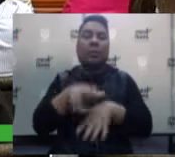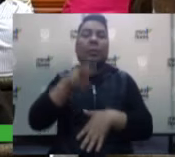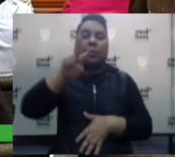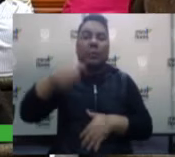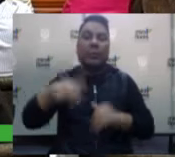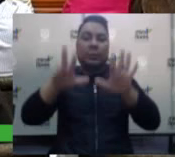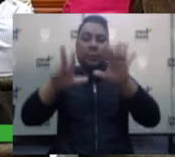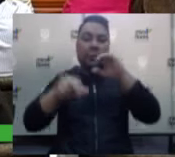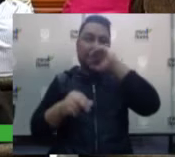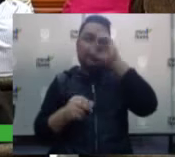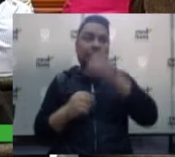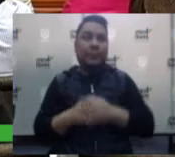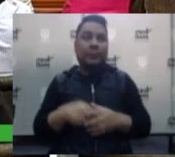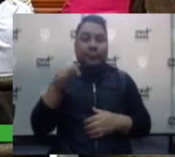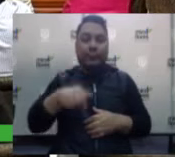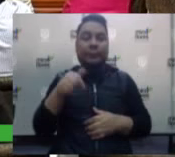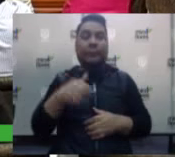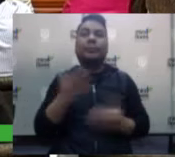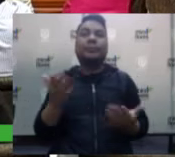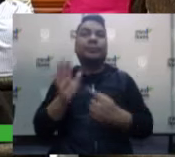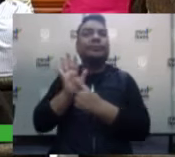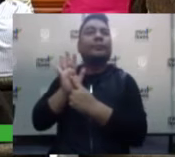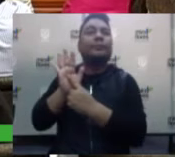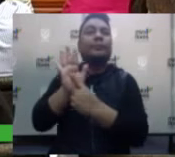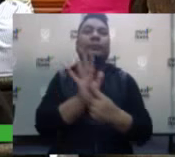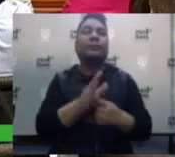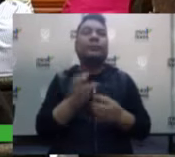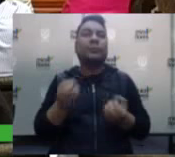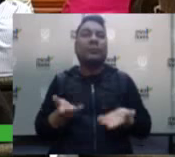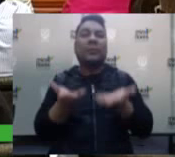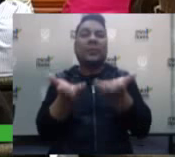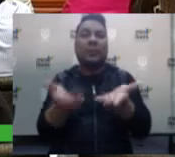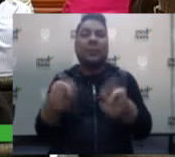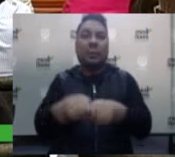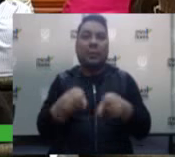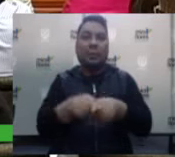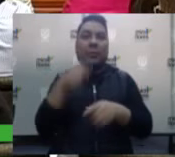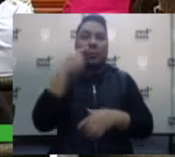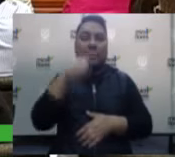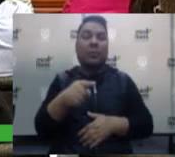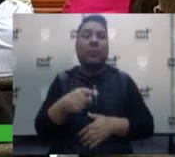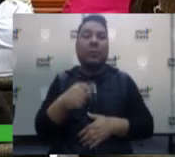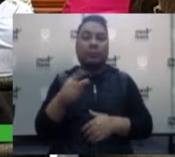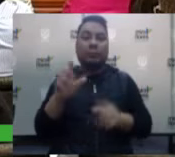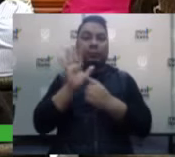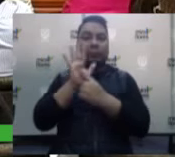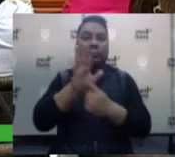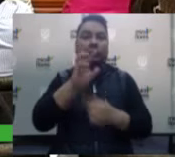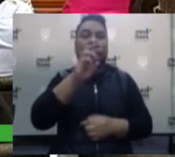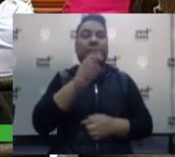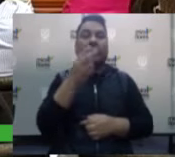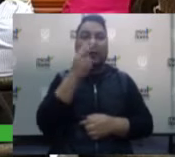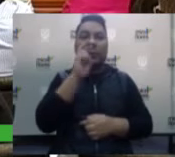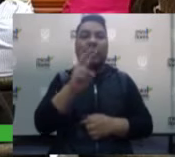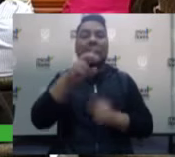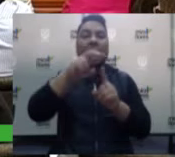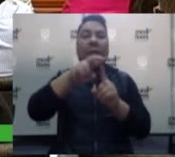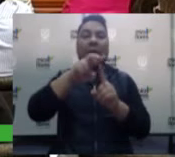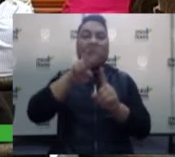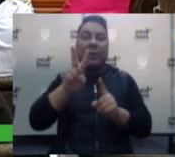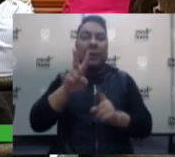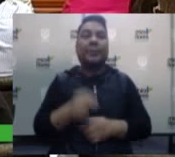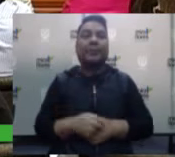de 2018. Este acto público se viene transmitiendo por canales de Mira TV para todos los vecinos y público